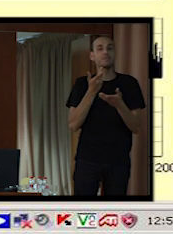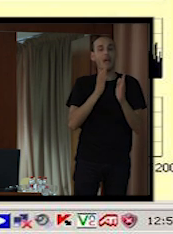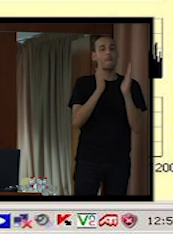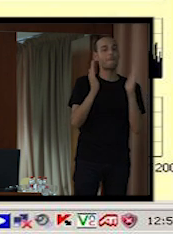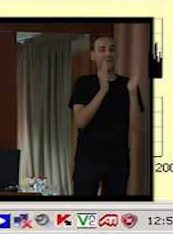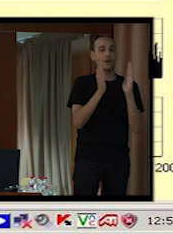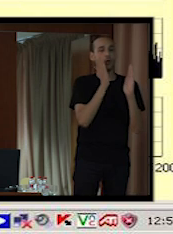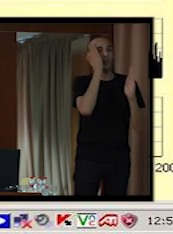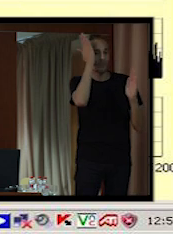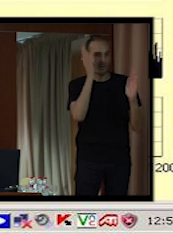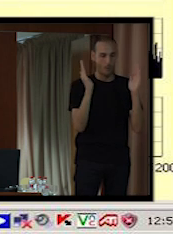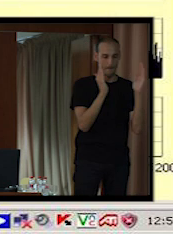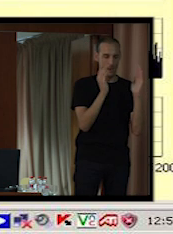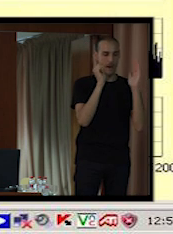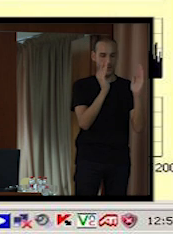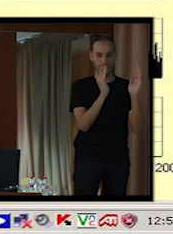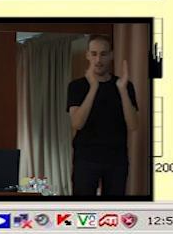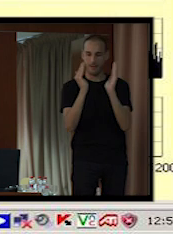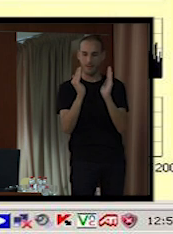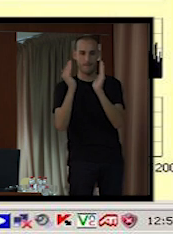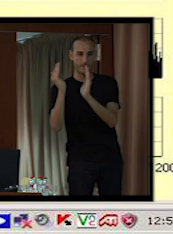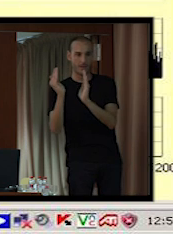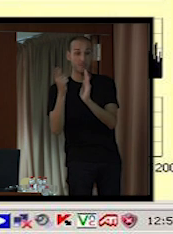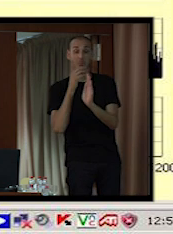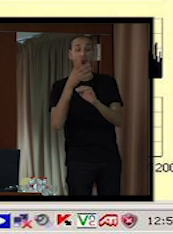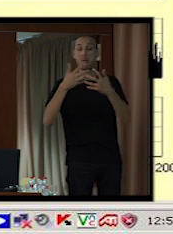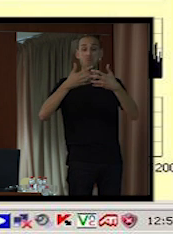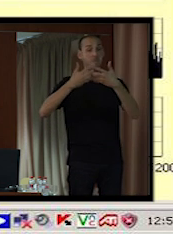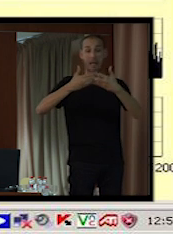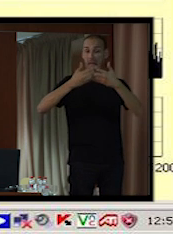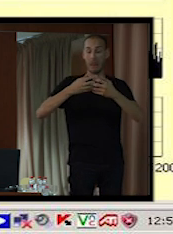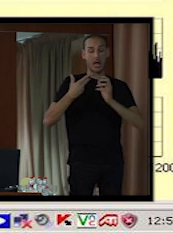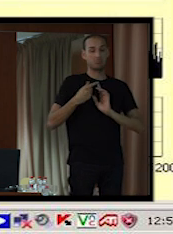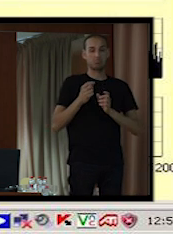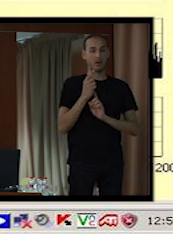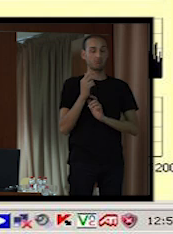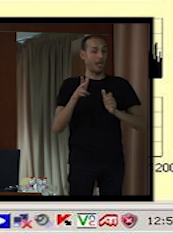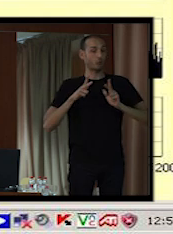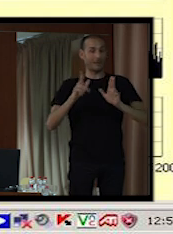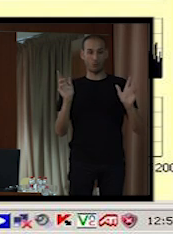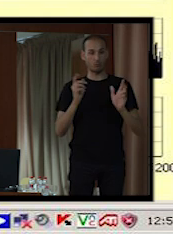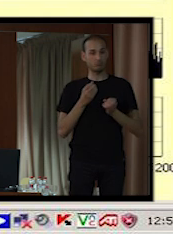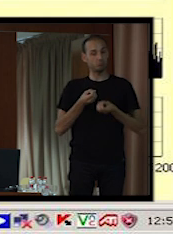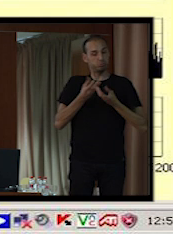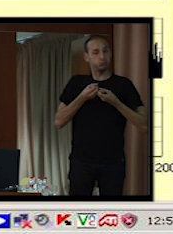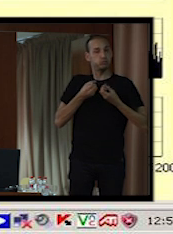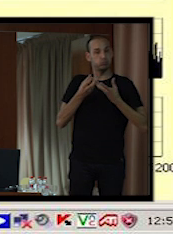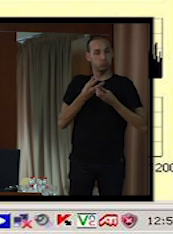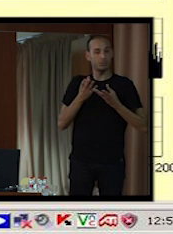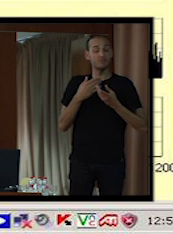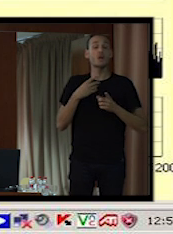No necesitamos que el paciente nos diga cuándo duerme porque el propio aparato nos lo dice. Lo que ocurre es que tiene un problema.